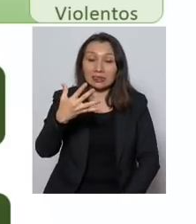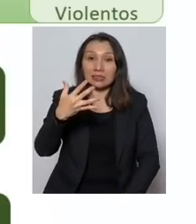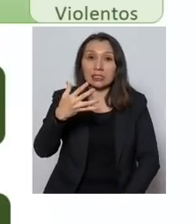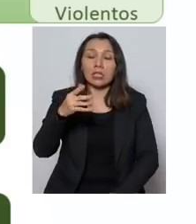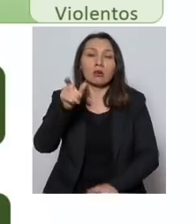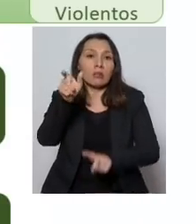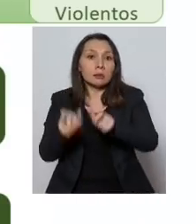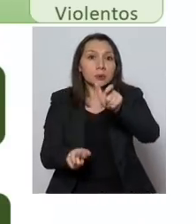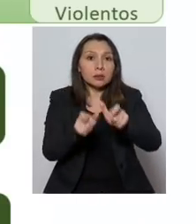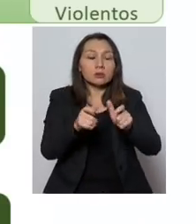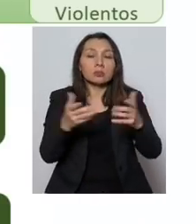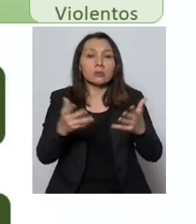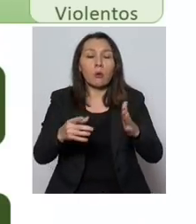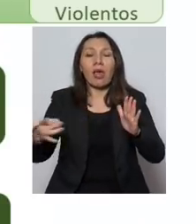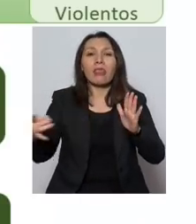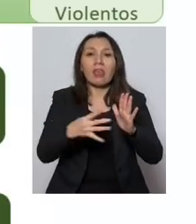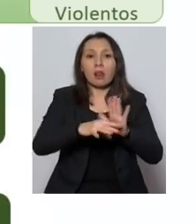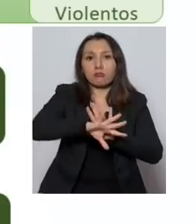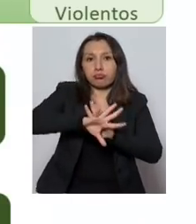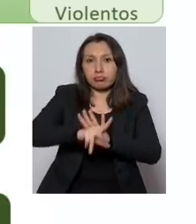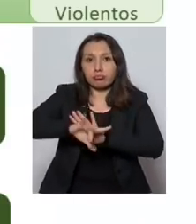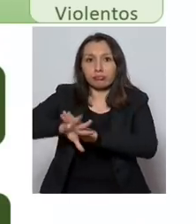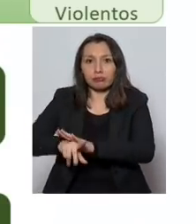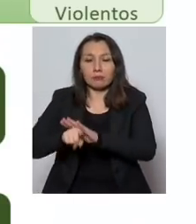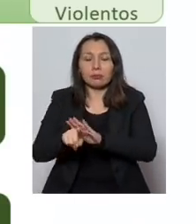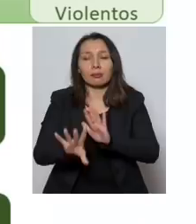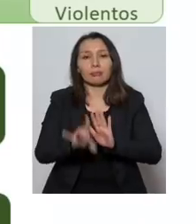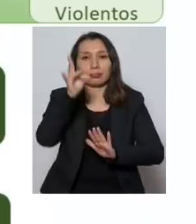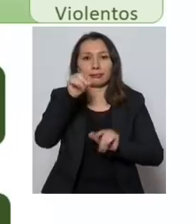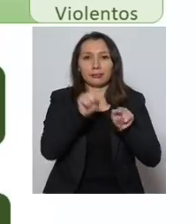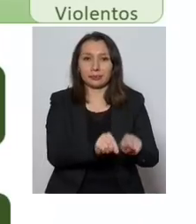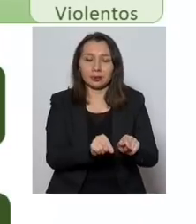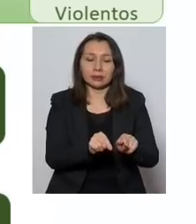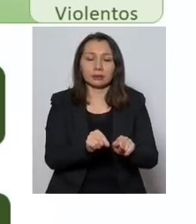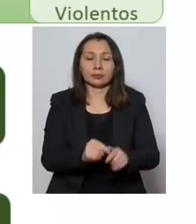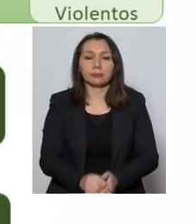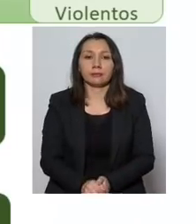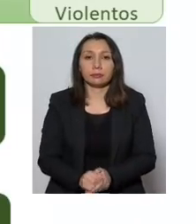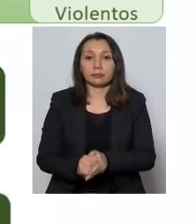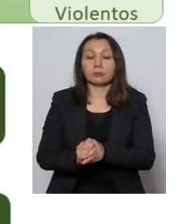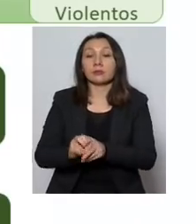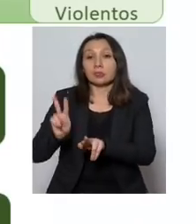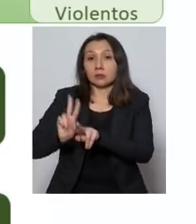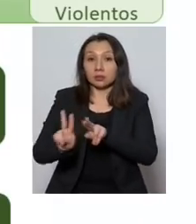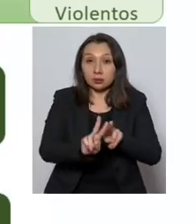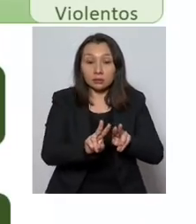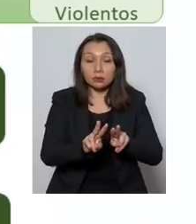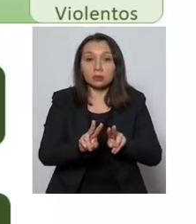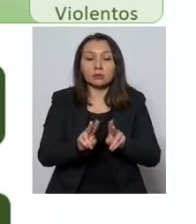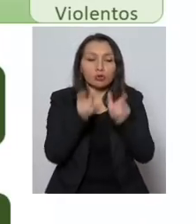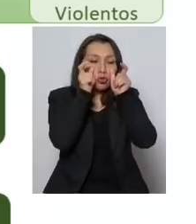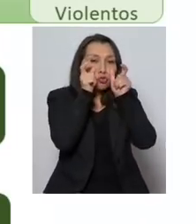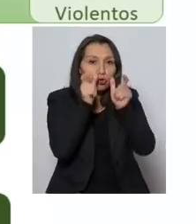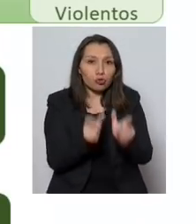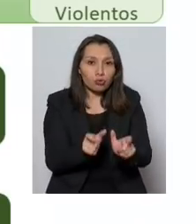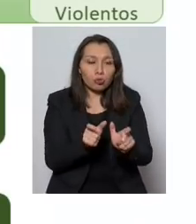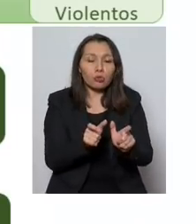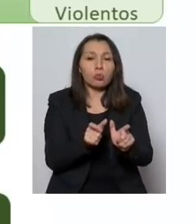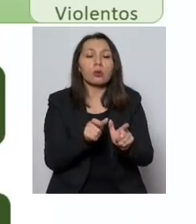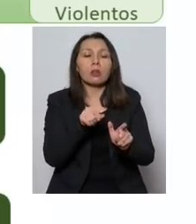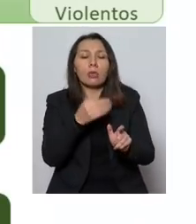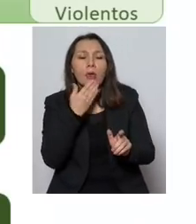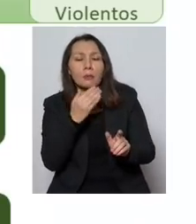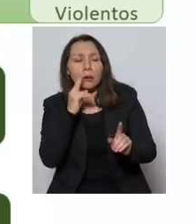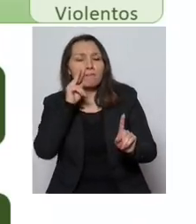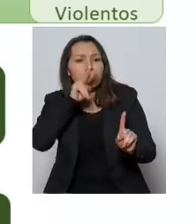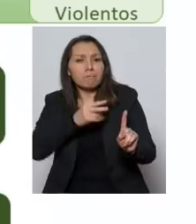735 corresponden al delito de robo. Se han efectuado controles y